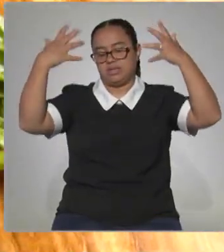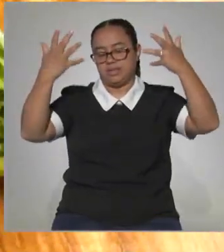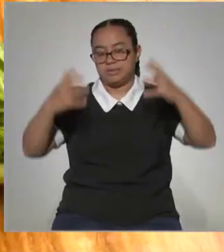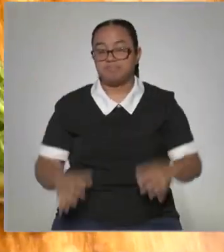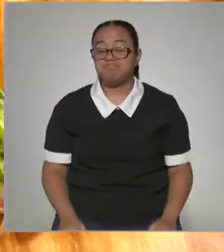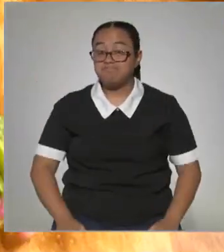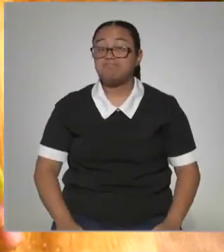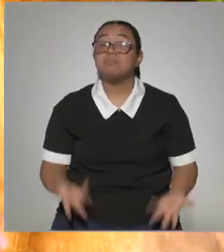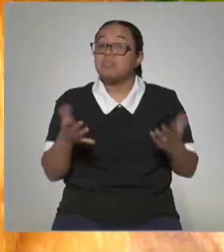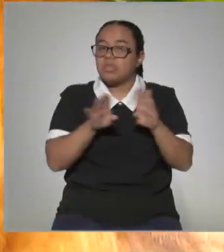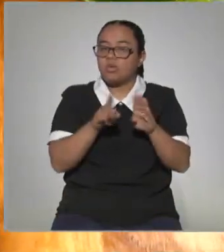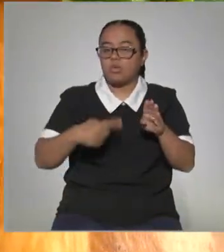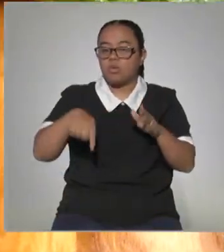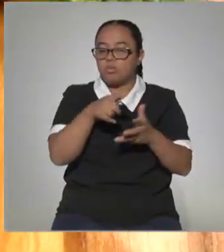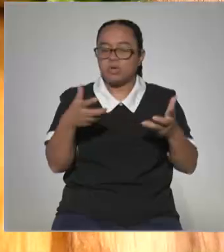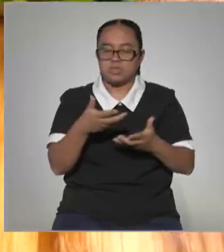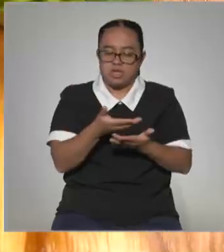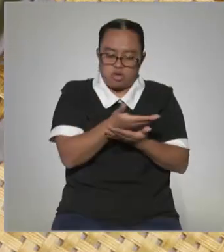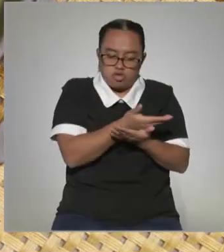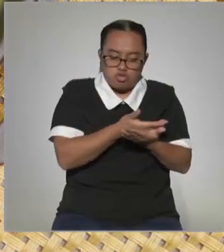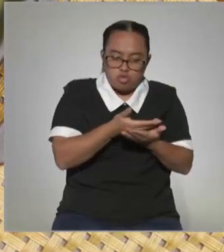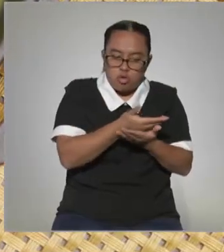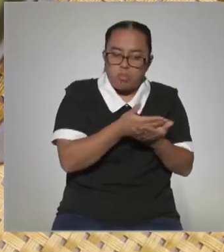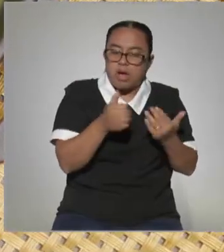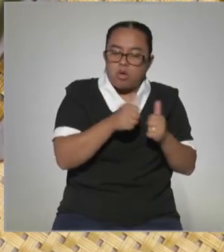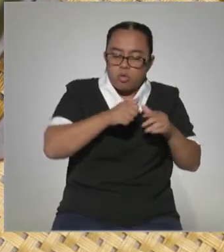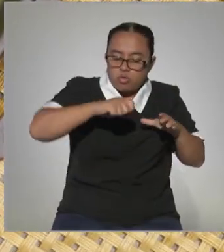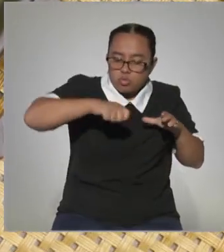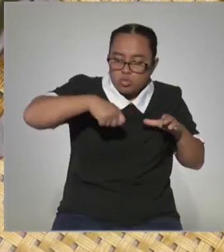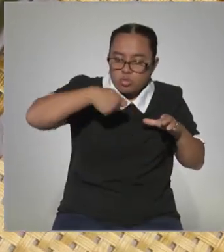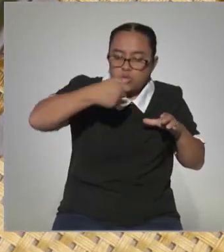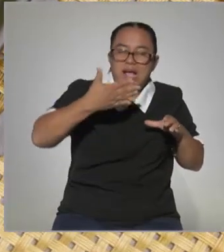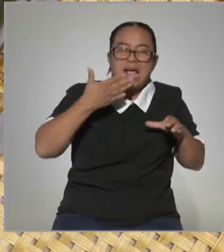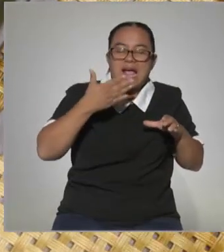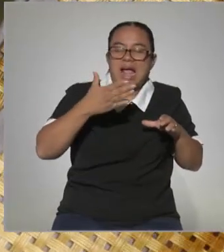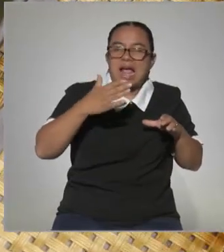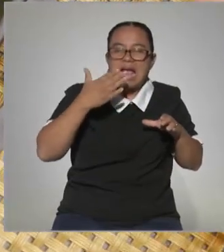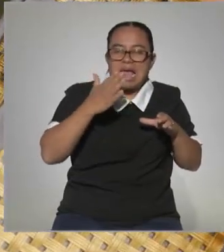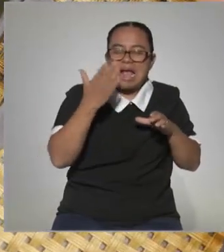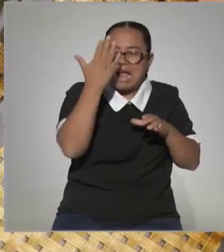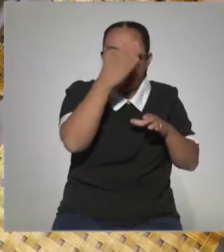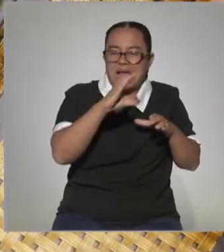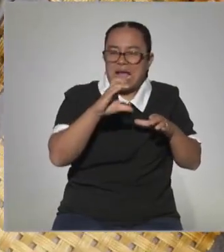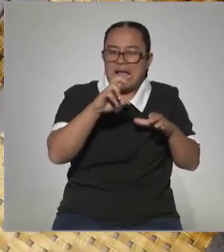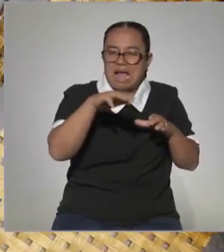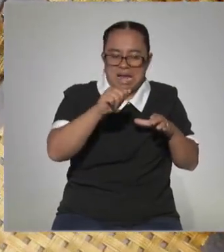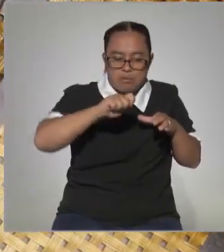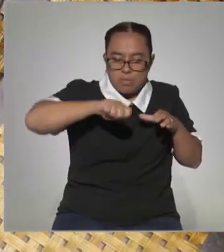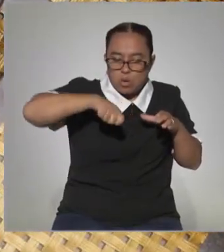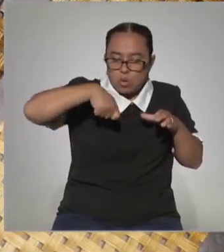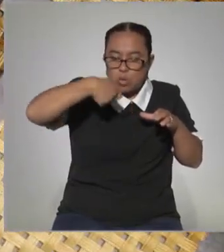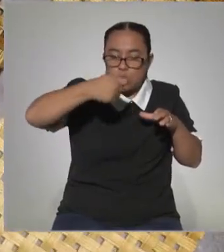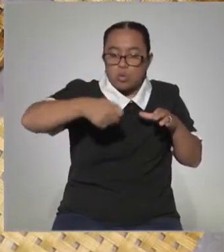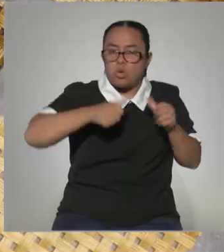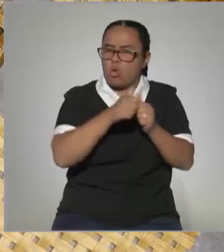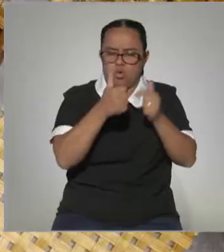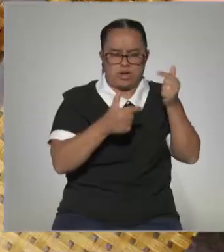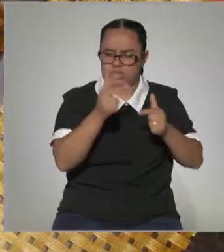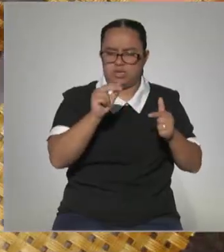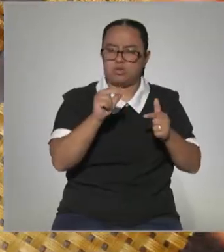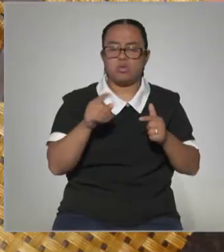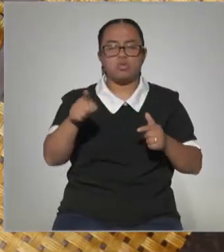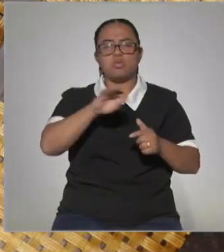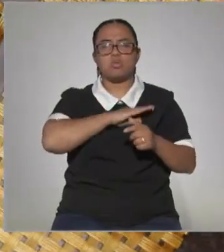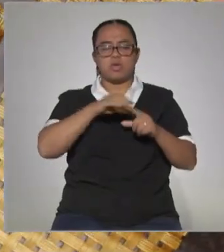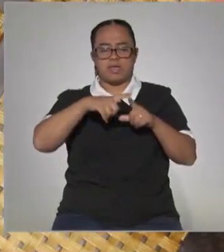Entonces, ¿qué podemos hacer? Preparar una sopita crema. Y una sopa crema que no necesariamente lleve leche, podemos poner hojas verdes de acelga